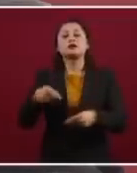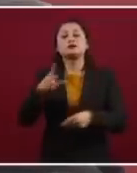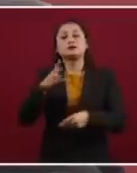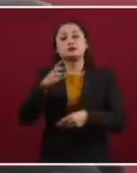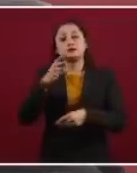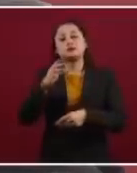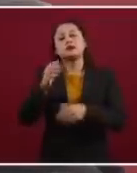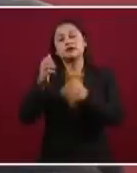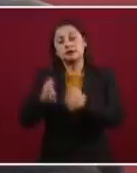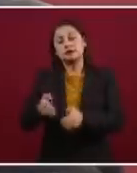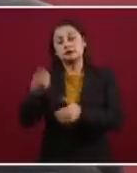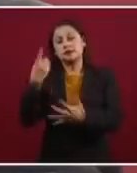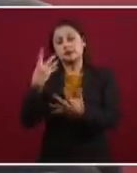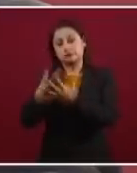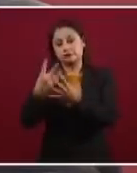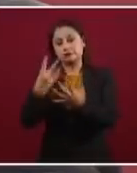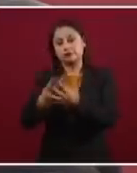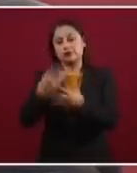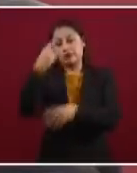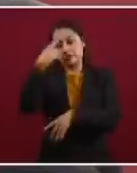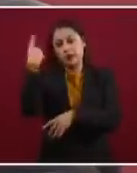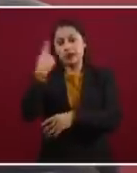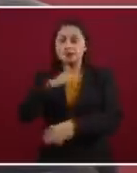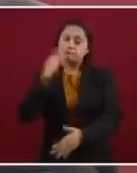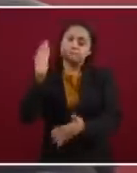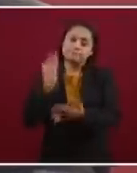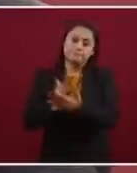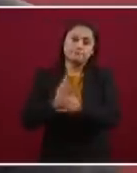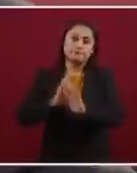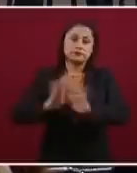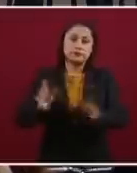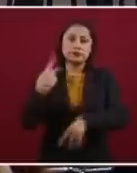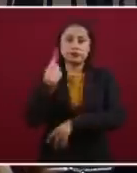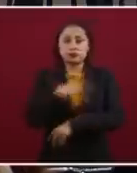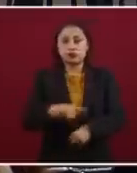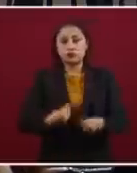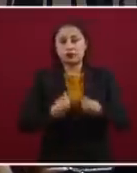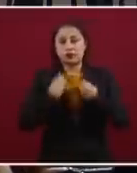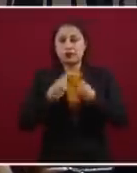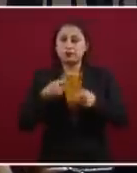seguir con este patrón de adicciones y de deterioro personal